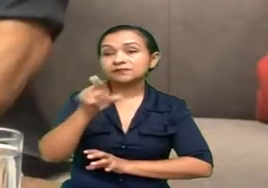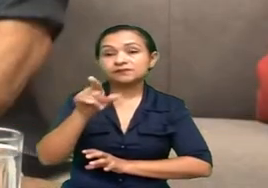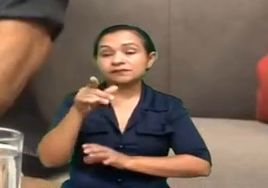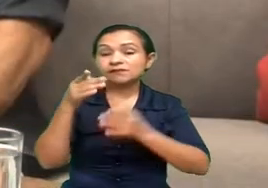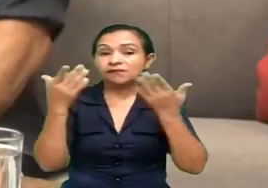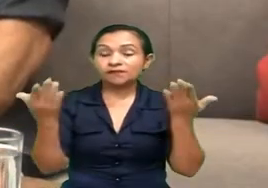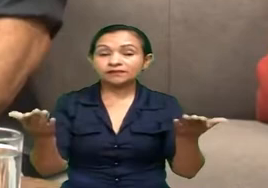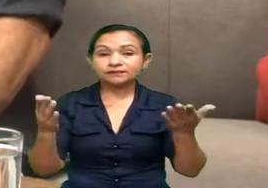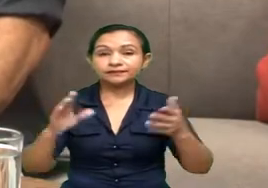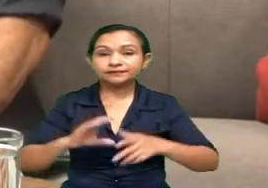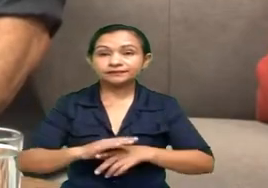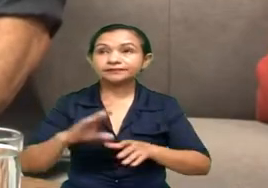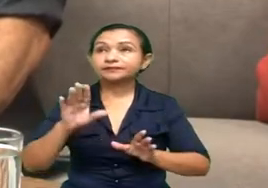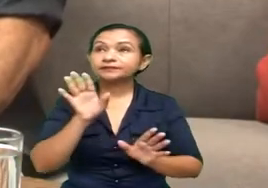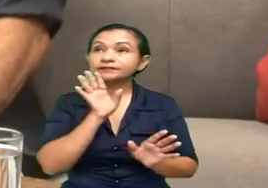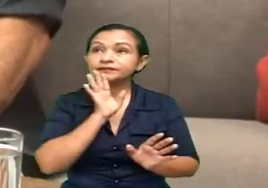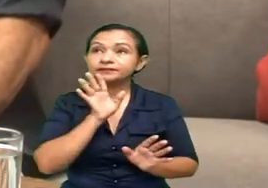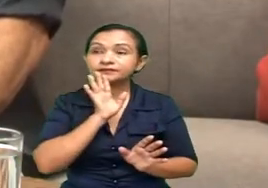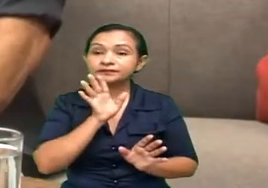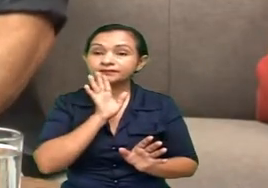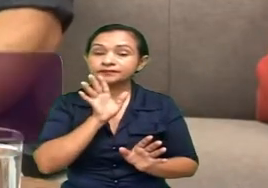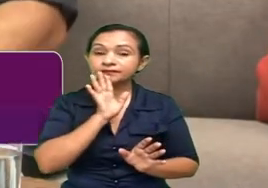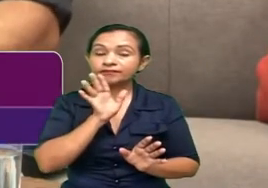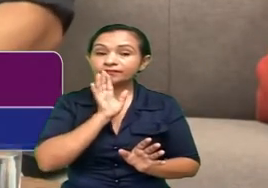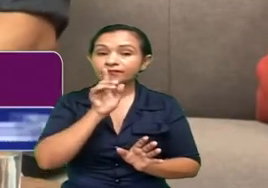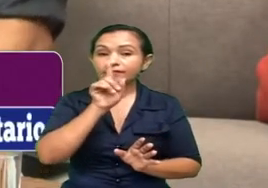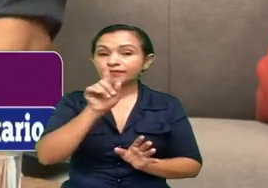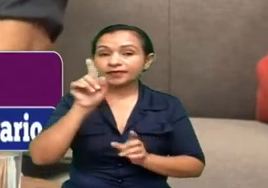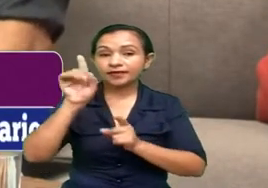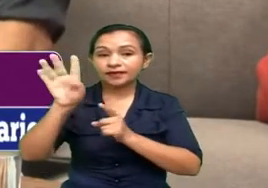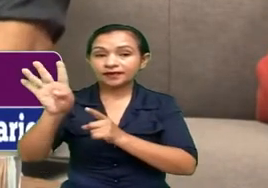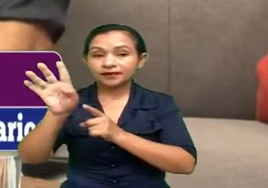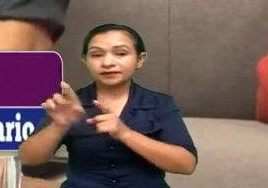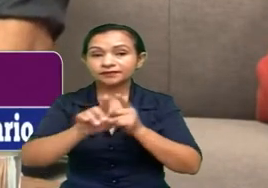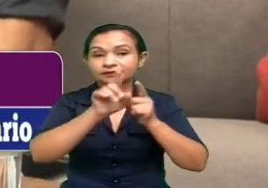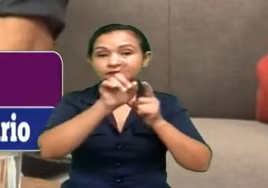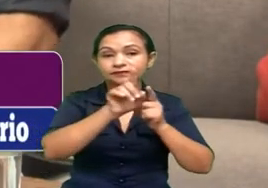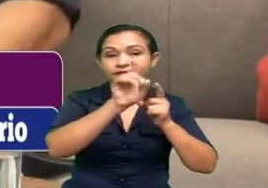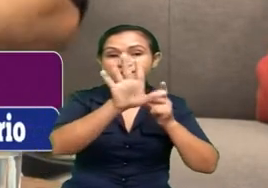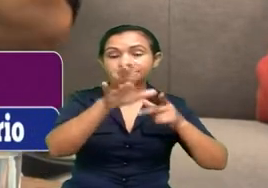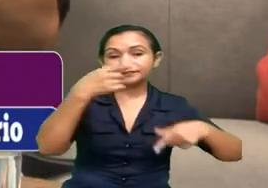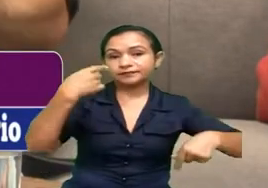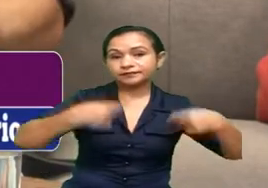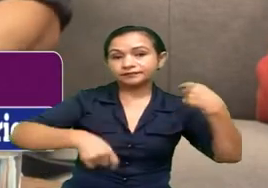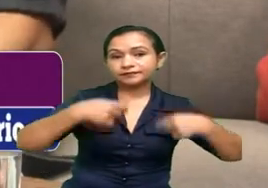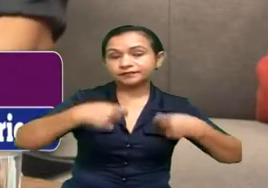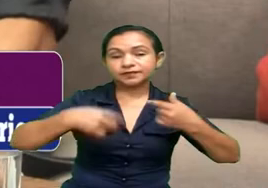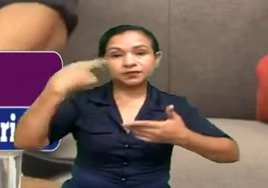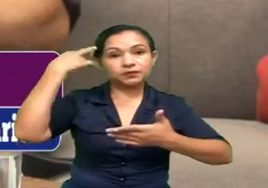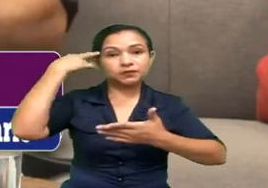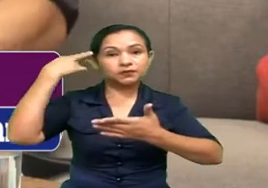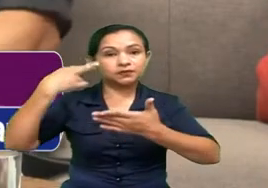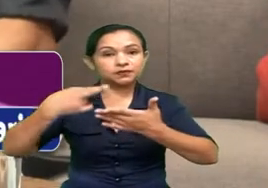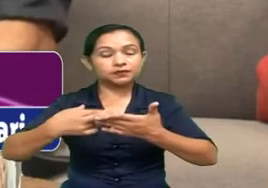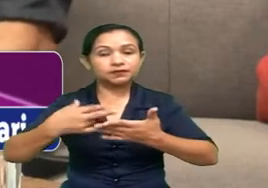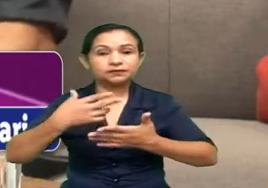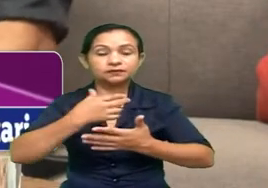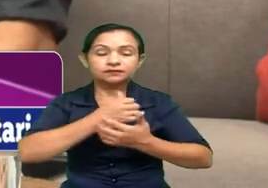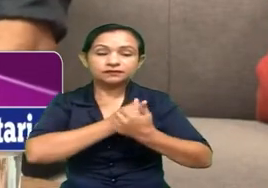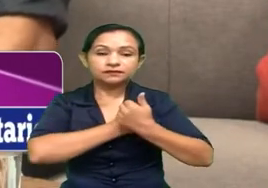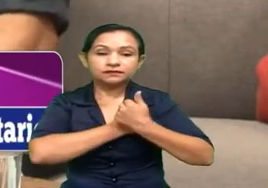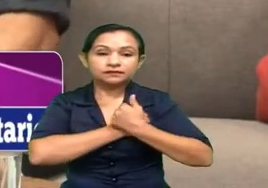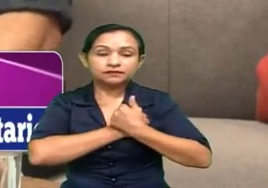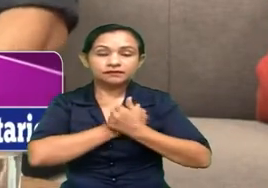Definitivamente, hablar de 14, 15 de septiembre es rememorar el patriotismo de los